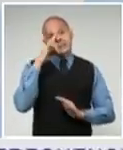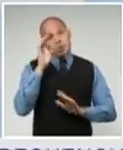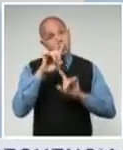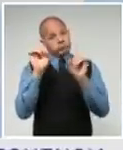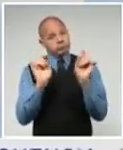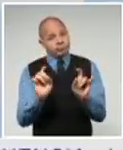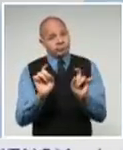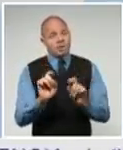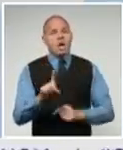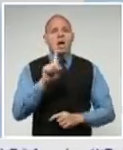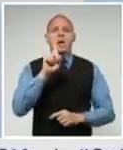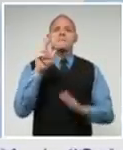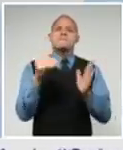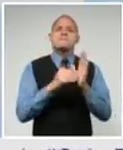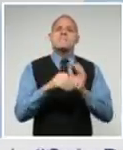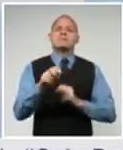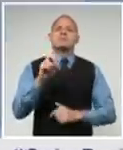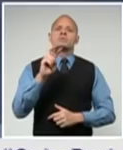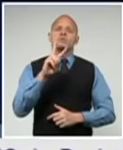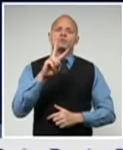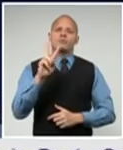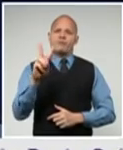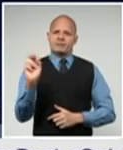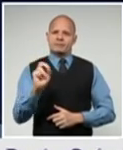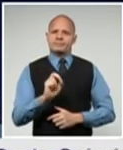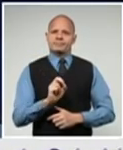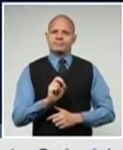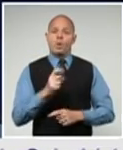624. Ayer se procesaron